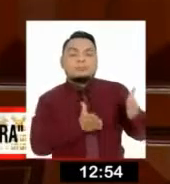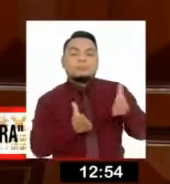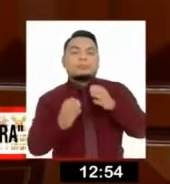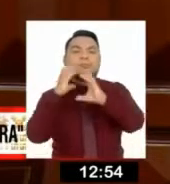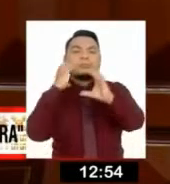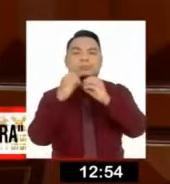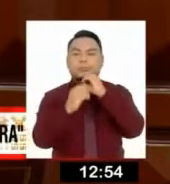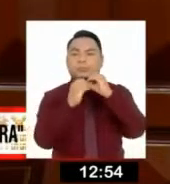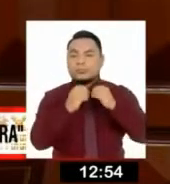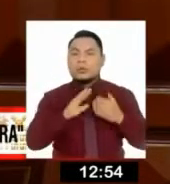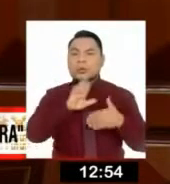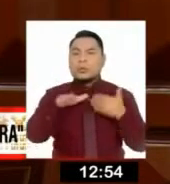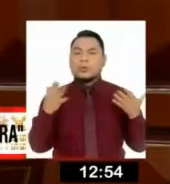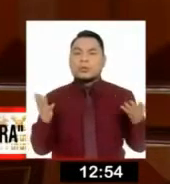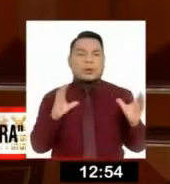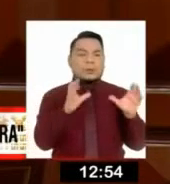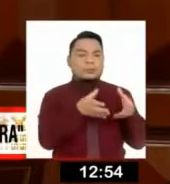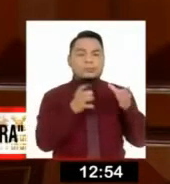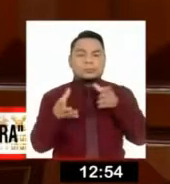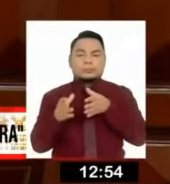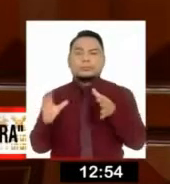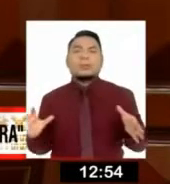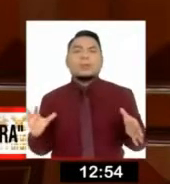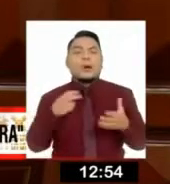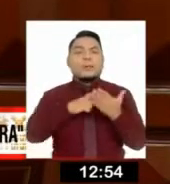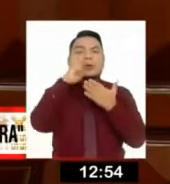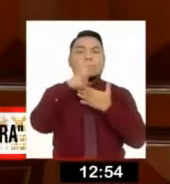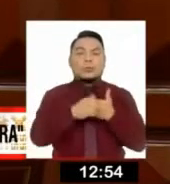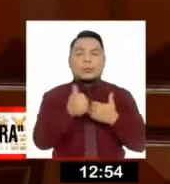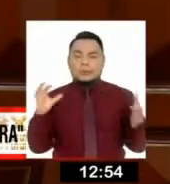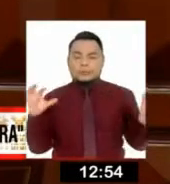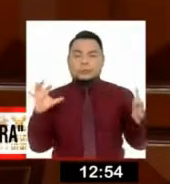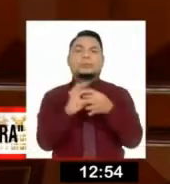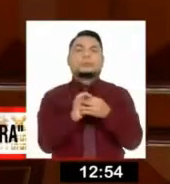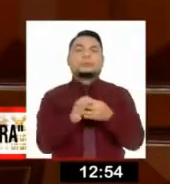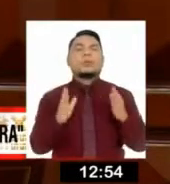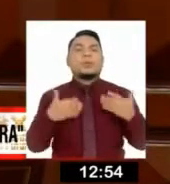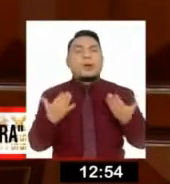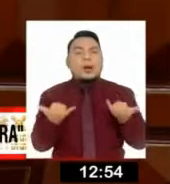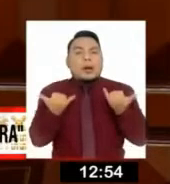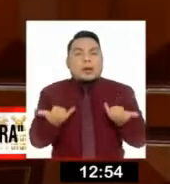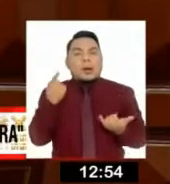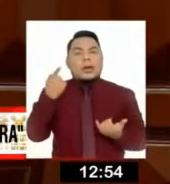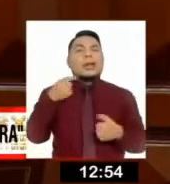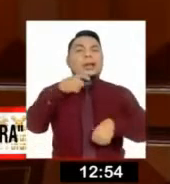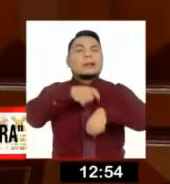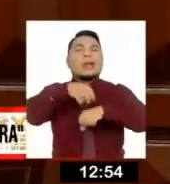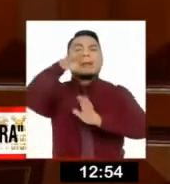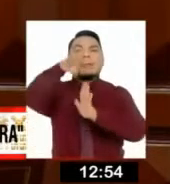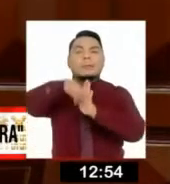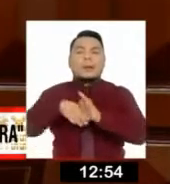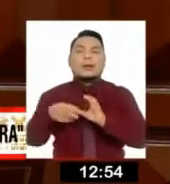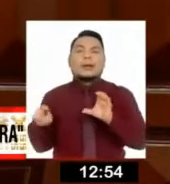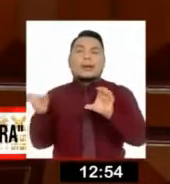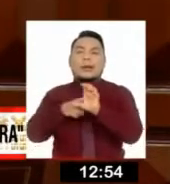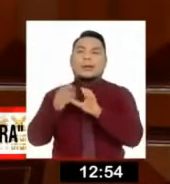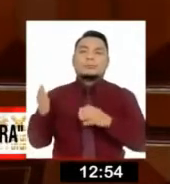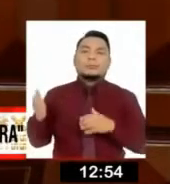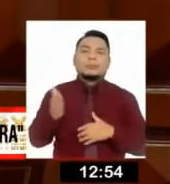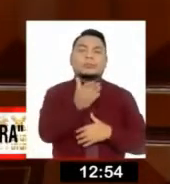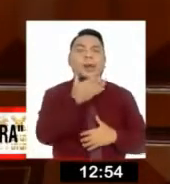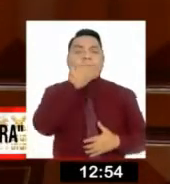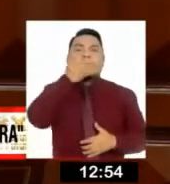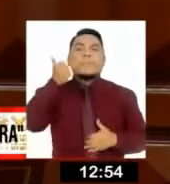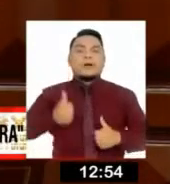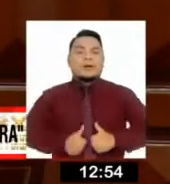con sistemas integrados y nuevos corredores viales que permita ahorrar horas de viaje y mejorar la calidad de vida de